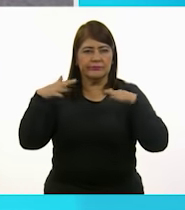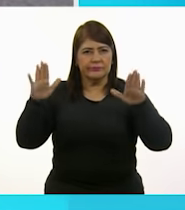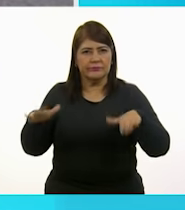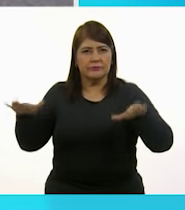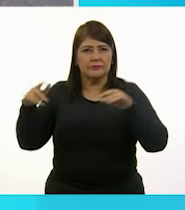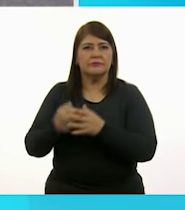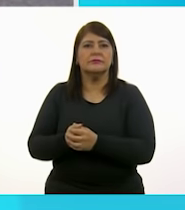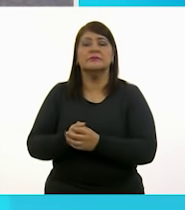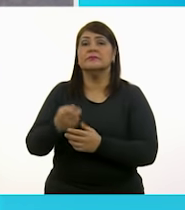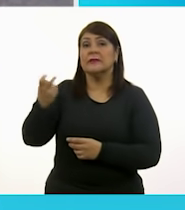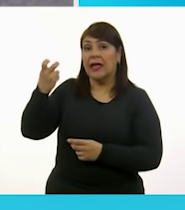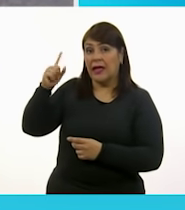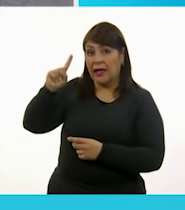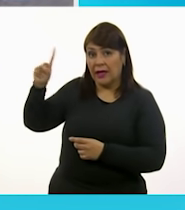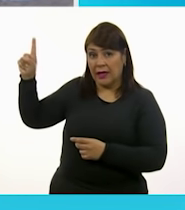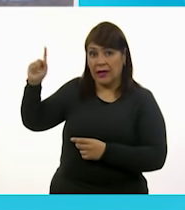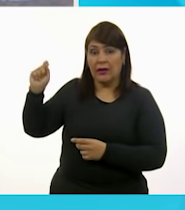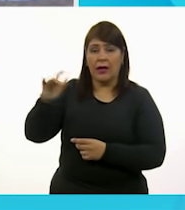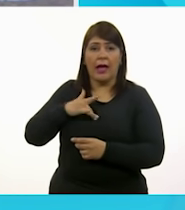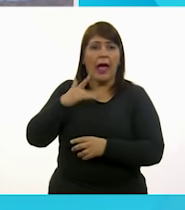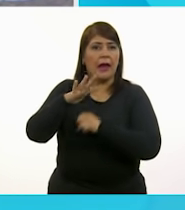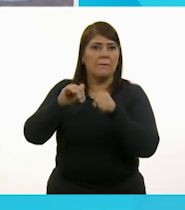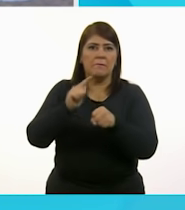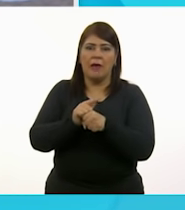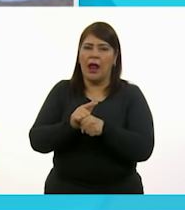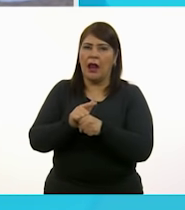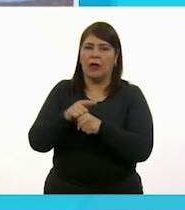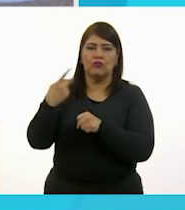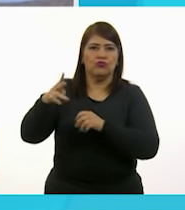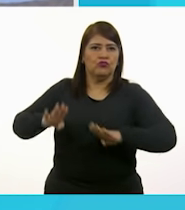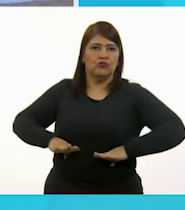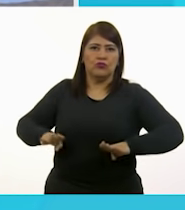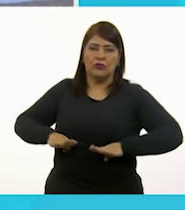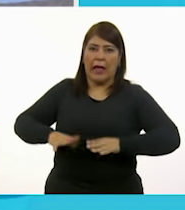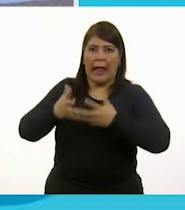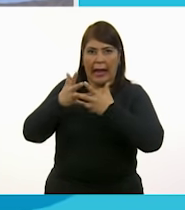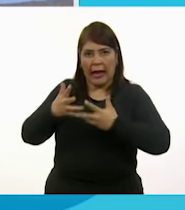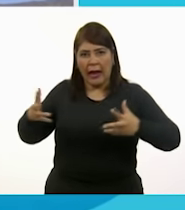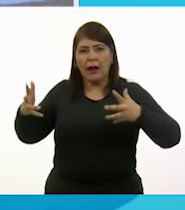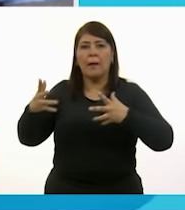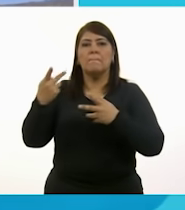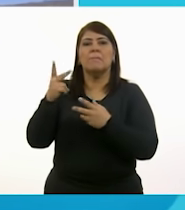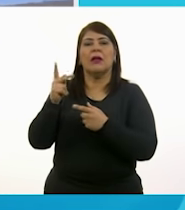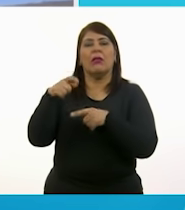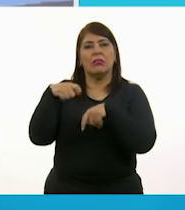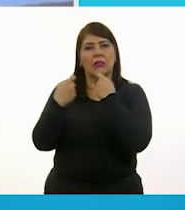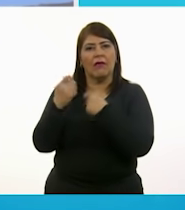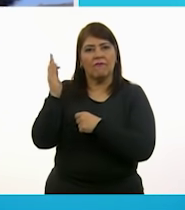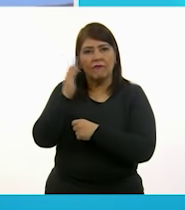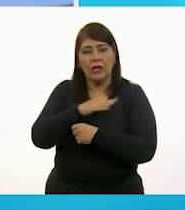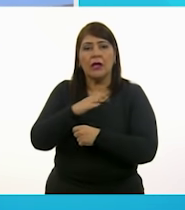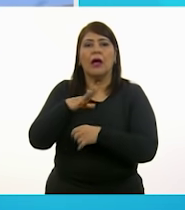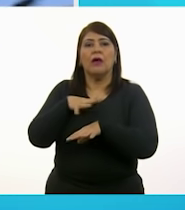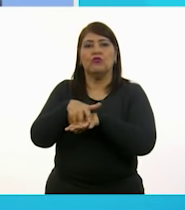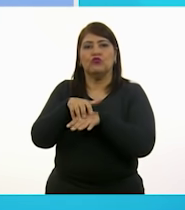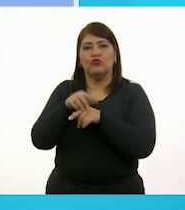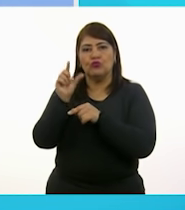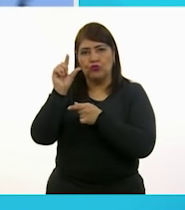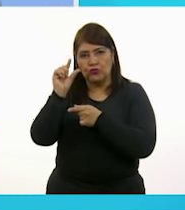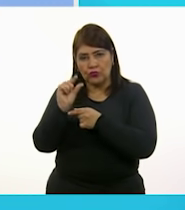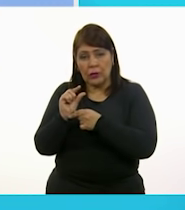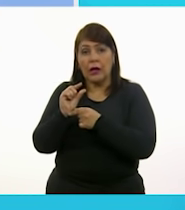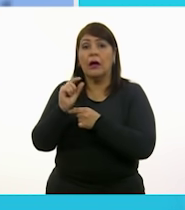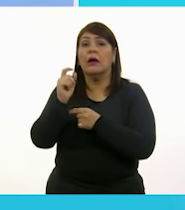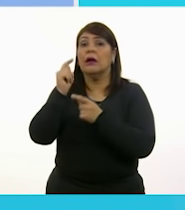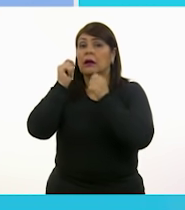Es un animal singular, grande, pero frágil y de patas cortas A pesar de que sus